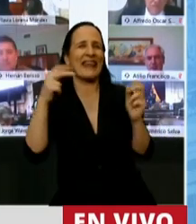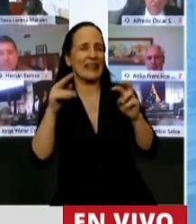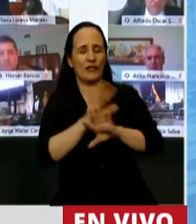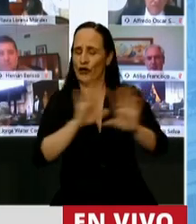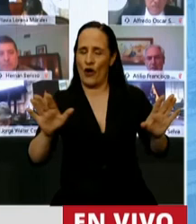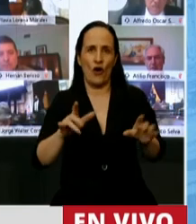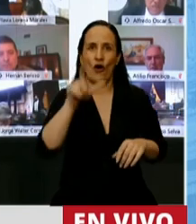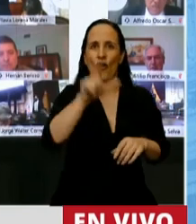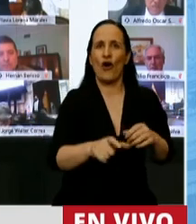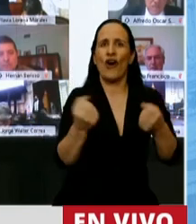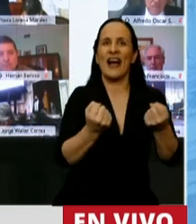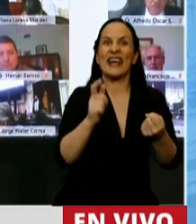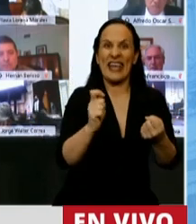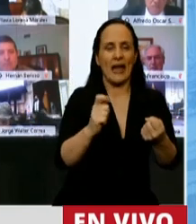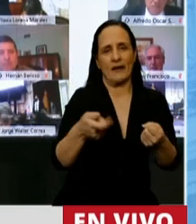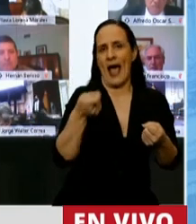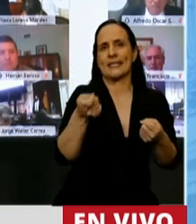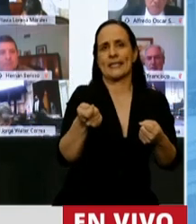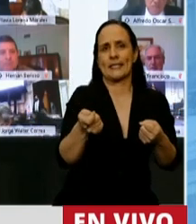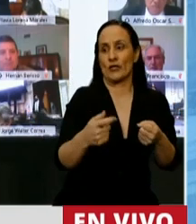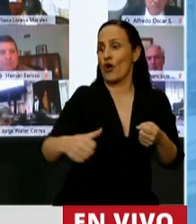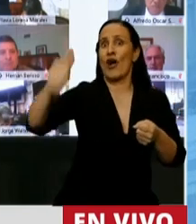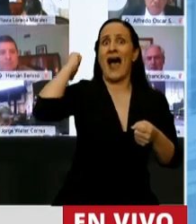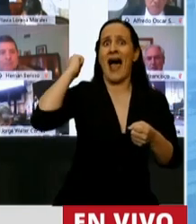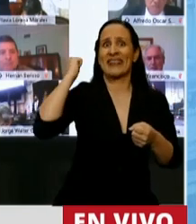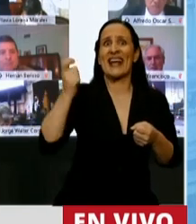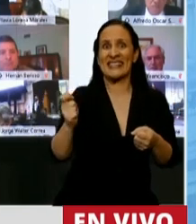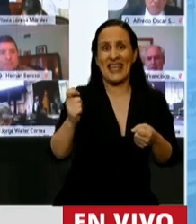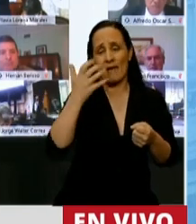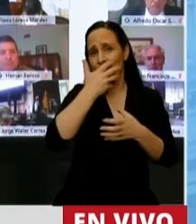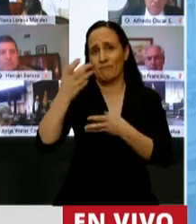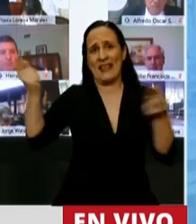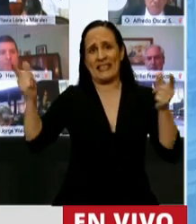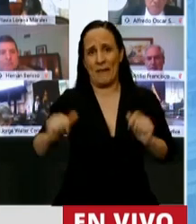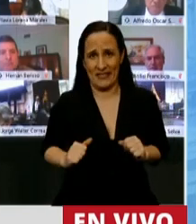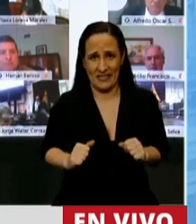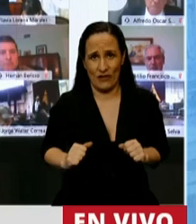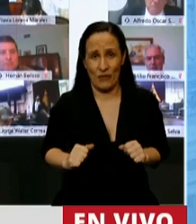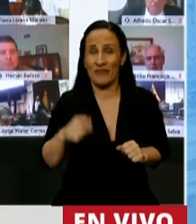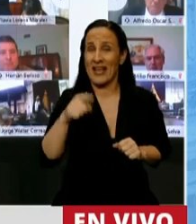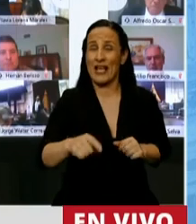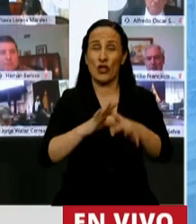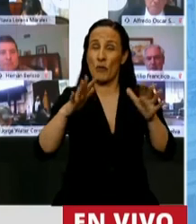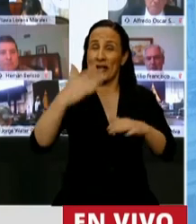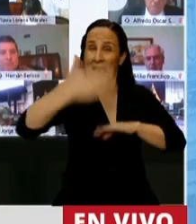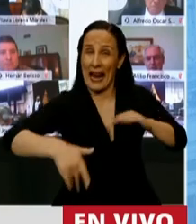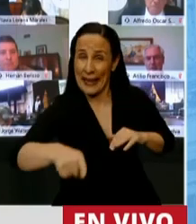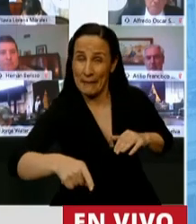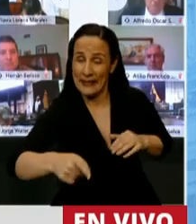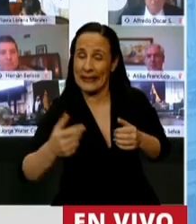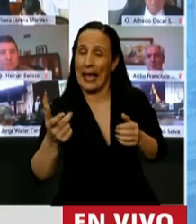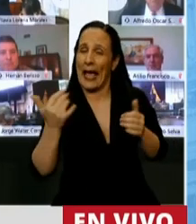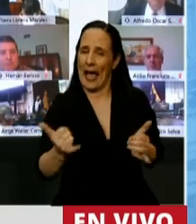que lo conduce y es un asesino, y hay alguien que es llevado atrás en el Falcon Verde y es el que desaparece. Ese es el límite de la democracia. Dentro de ese